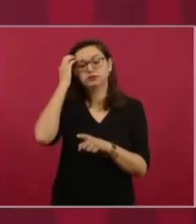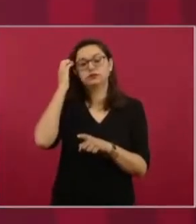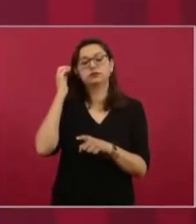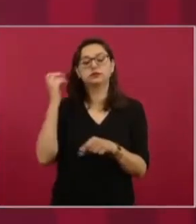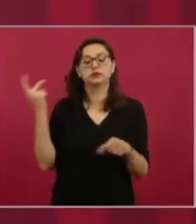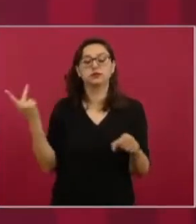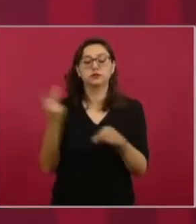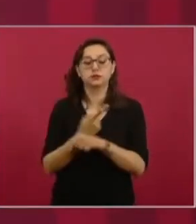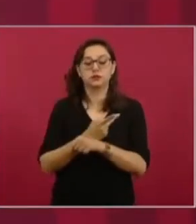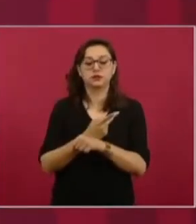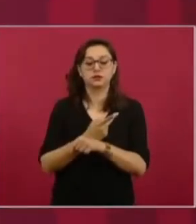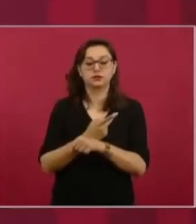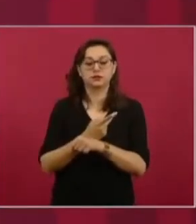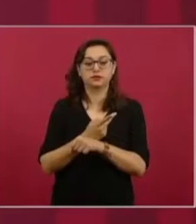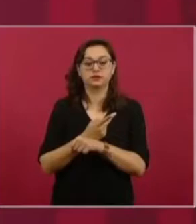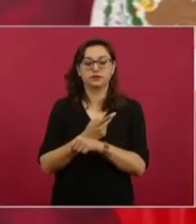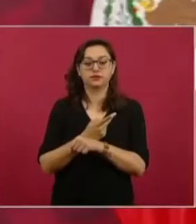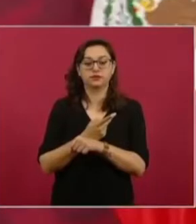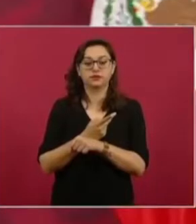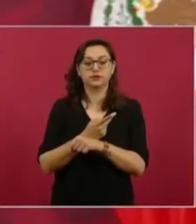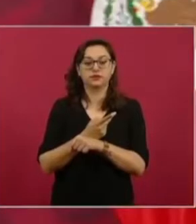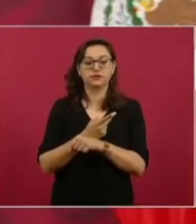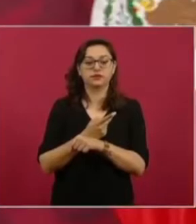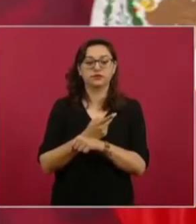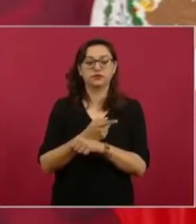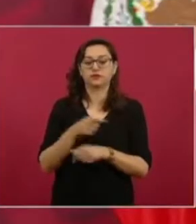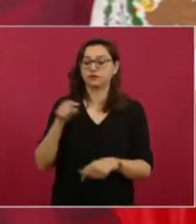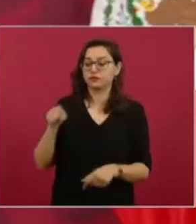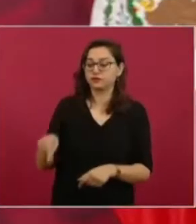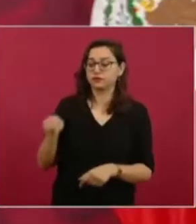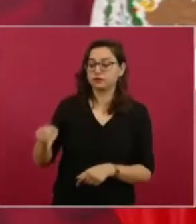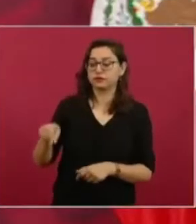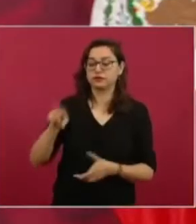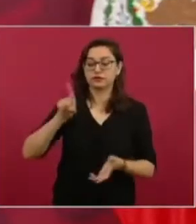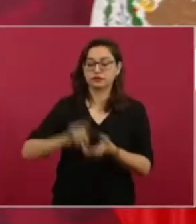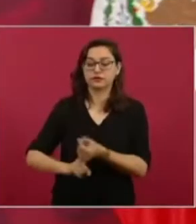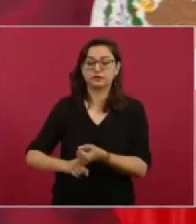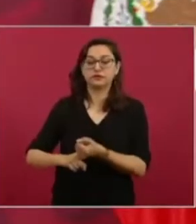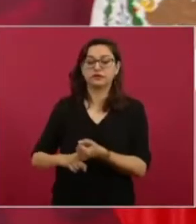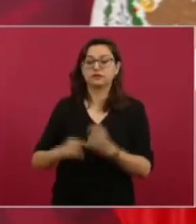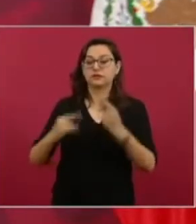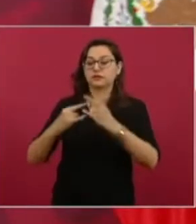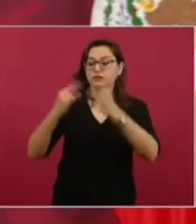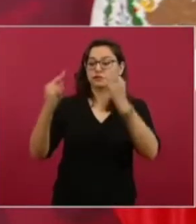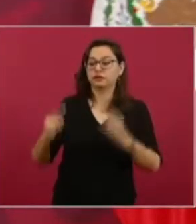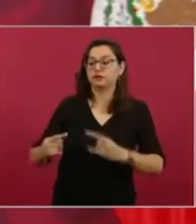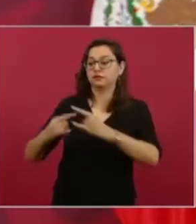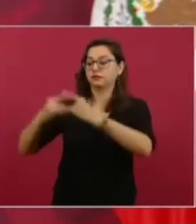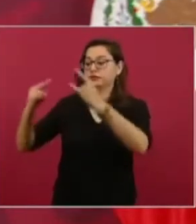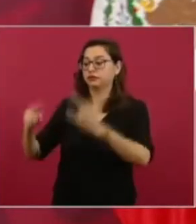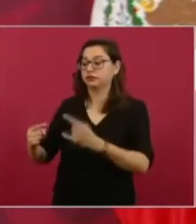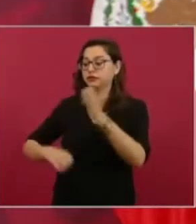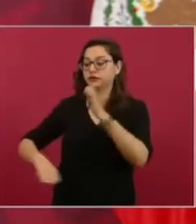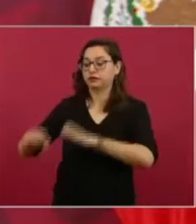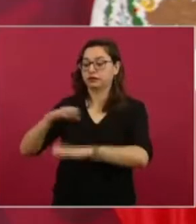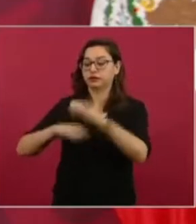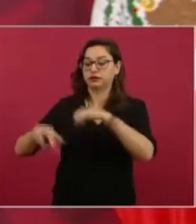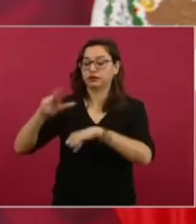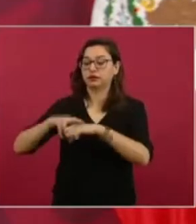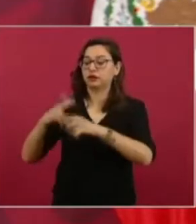llamadas monterías, que eran campamentos manejados por grandes comerciantes